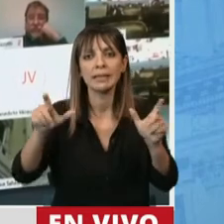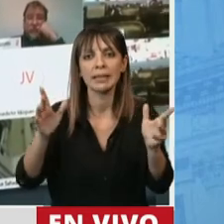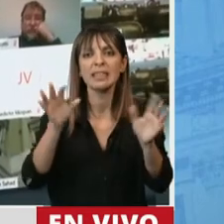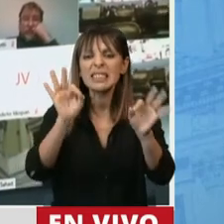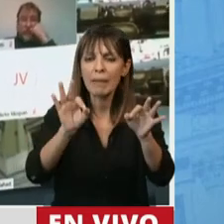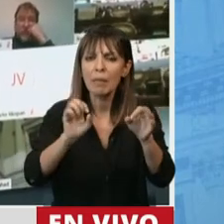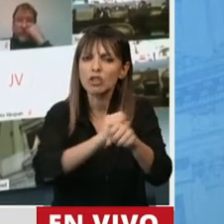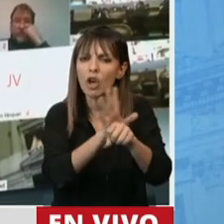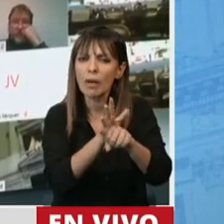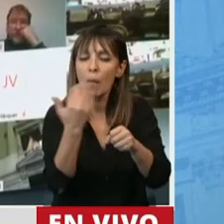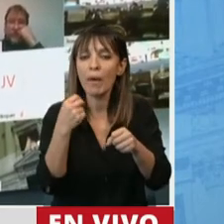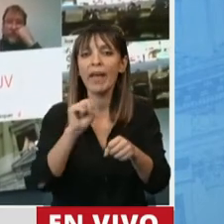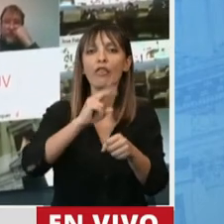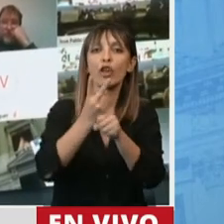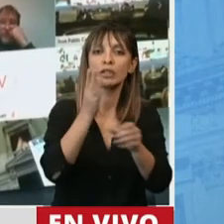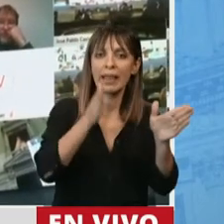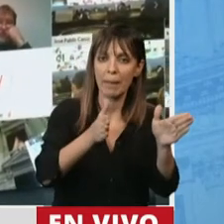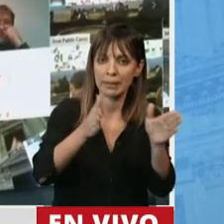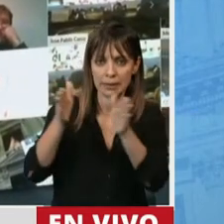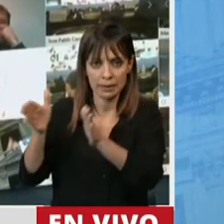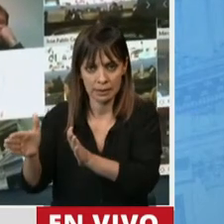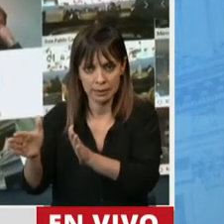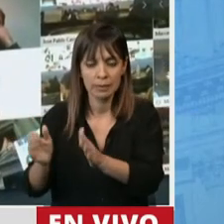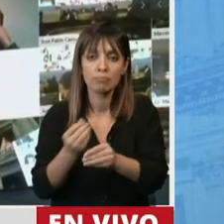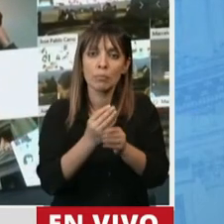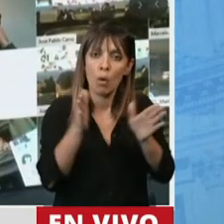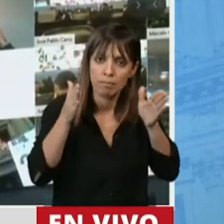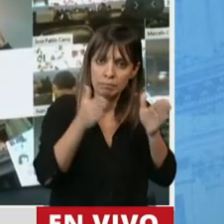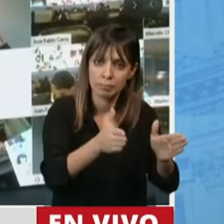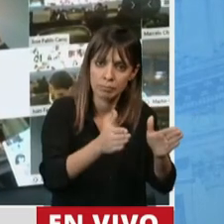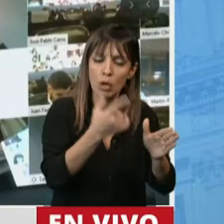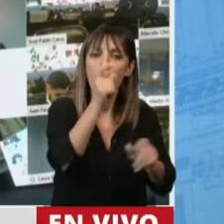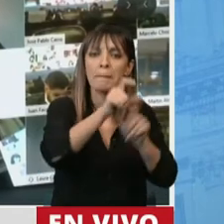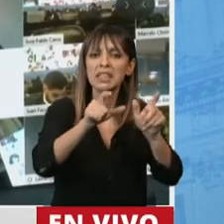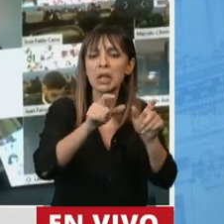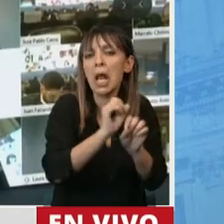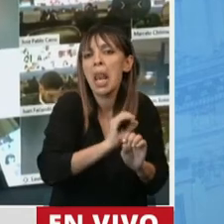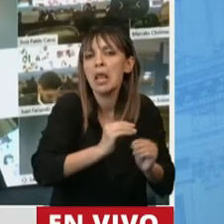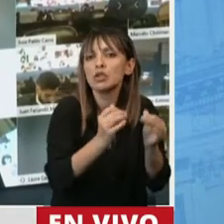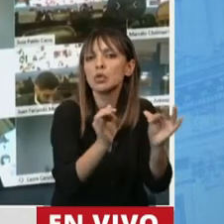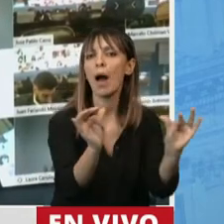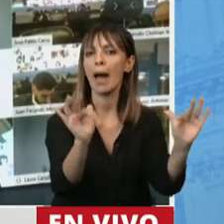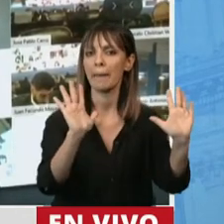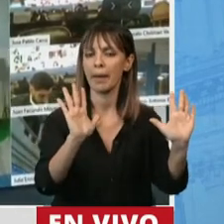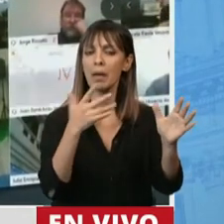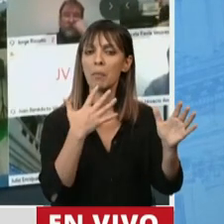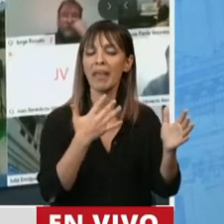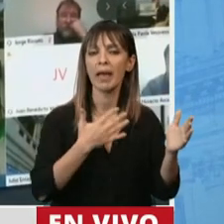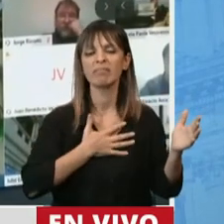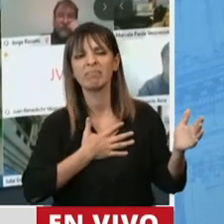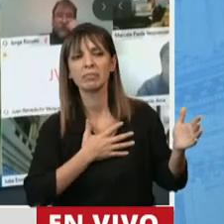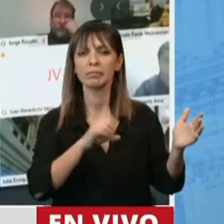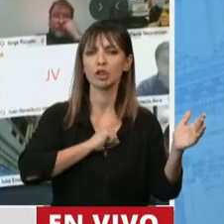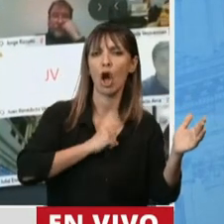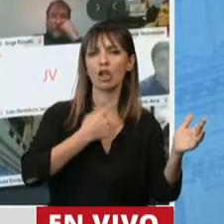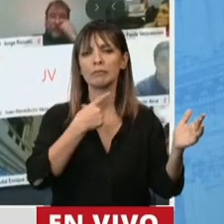puede ocurrir en dos etapas. Por un lado, aquellos pacientes que cursan una enfermedad leve, donde pueden aparecer síntomas o no,